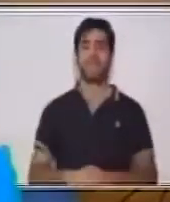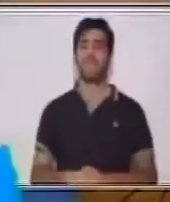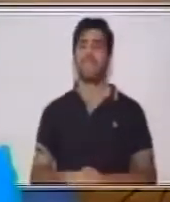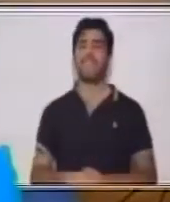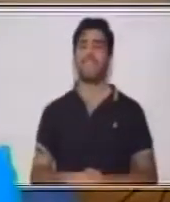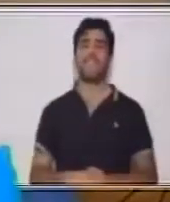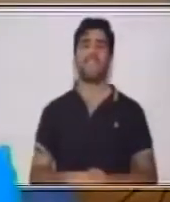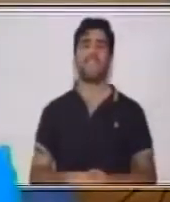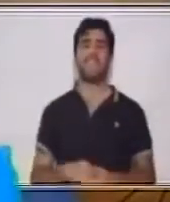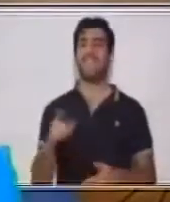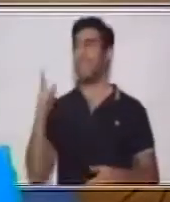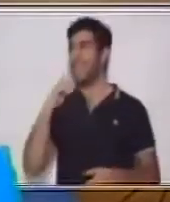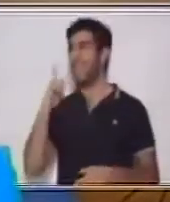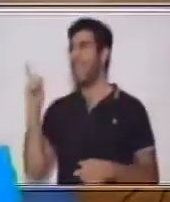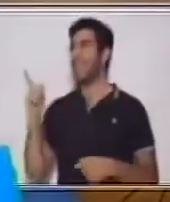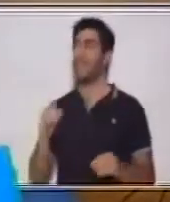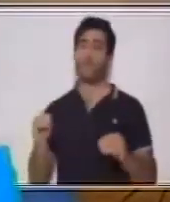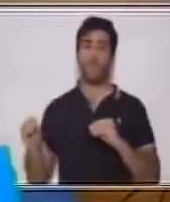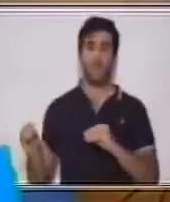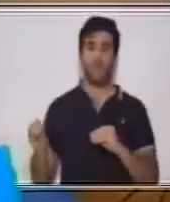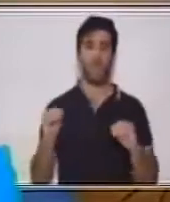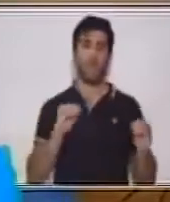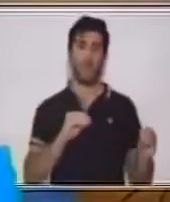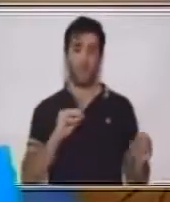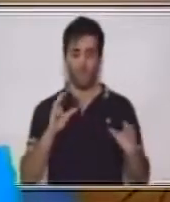eso, muy bien, mueve,